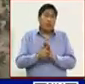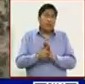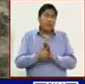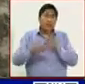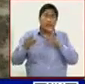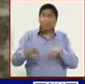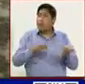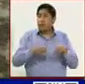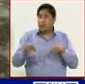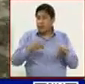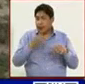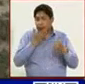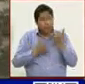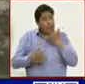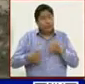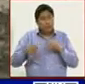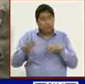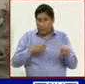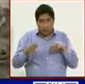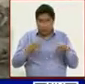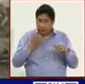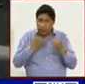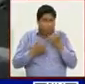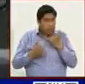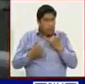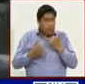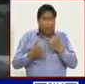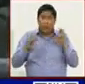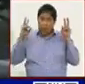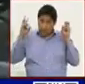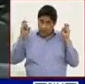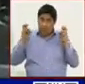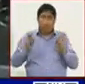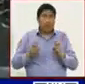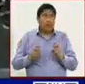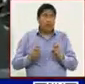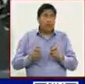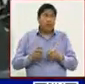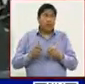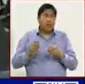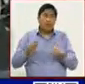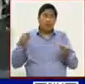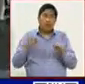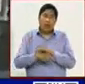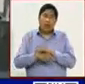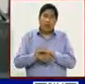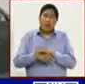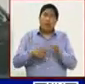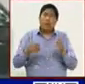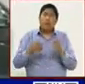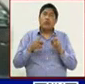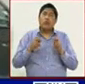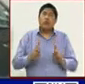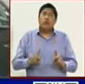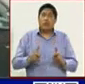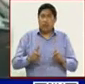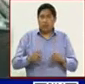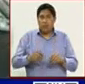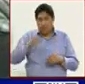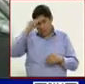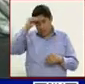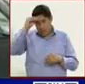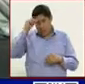ha procedido a realizar la imputación correspondiente por el delito de homicidio contra una persona de